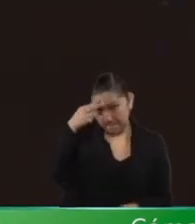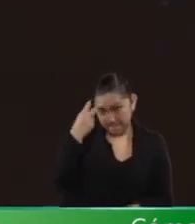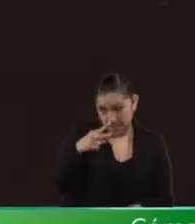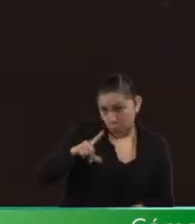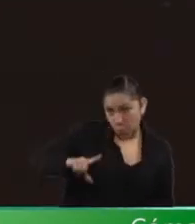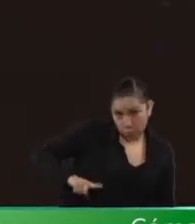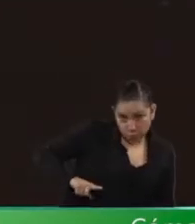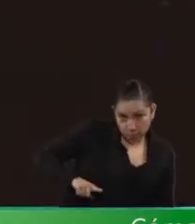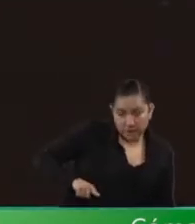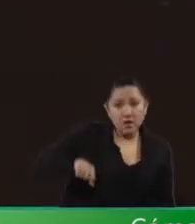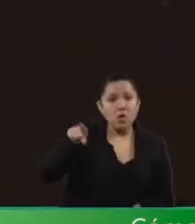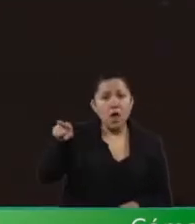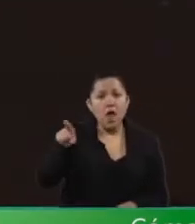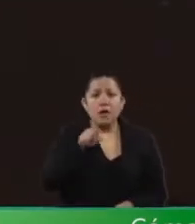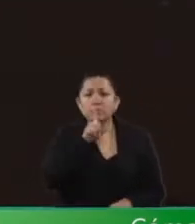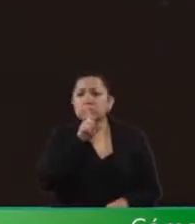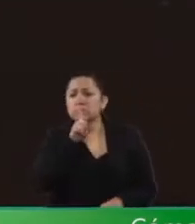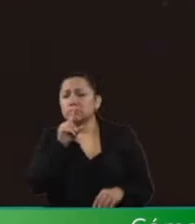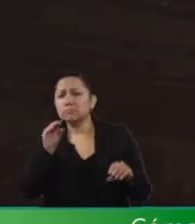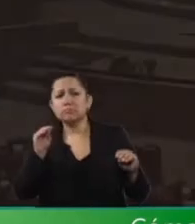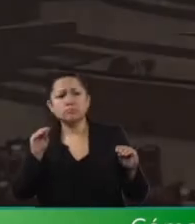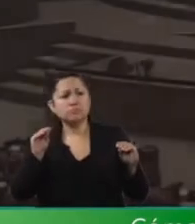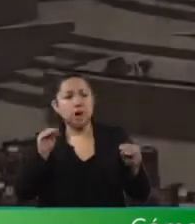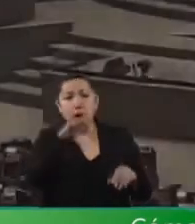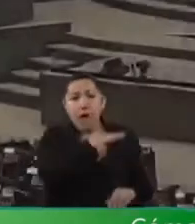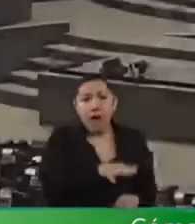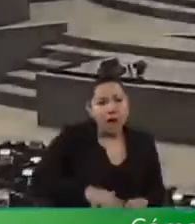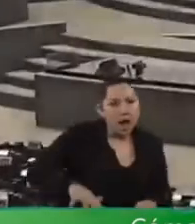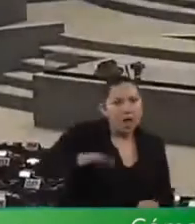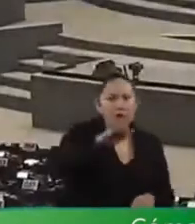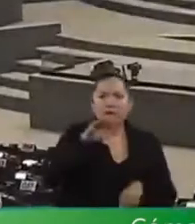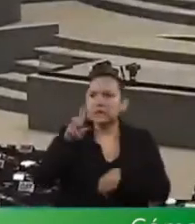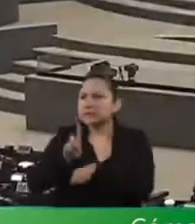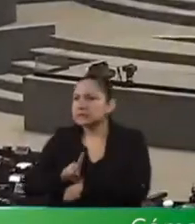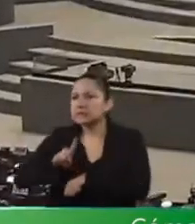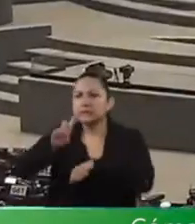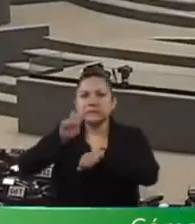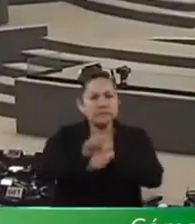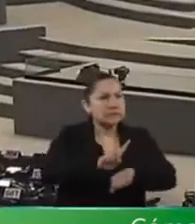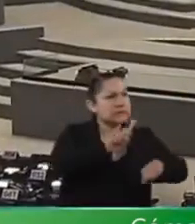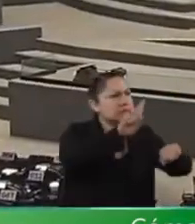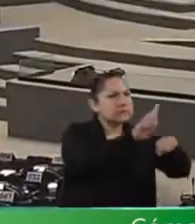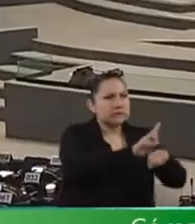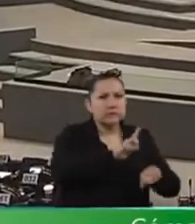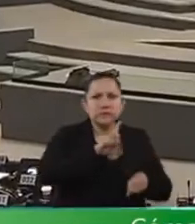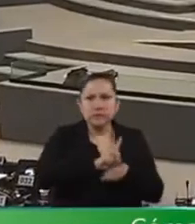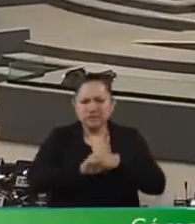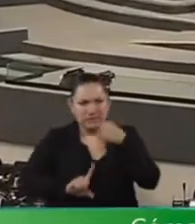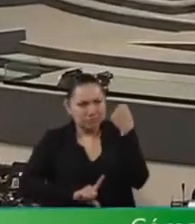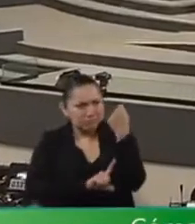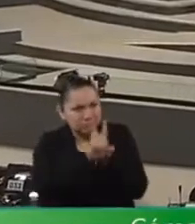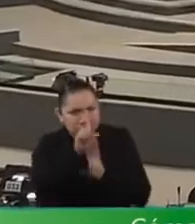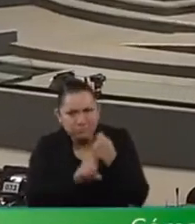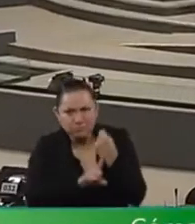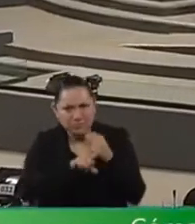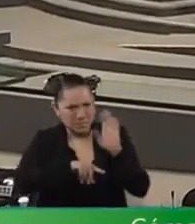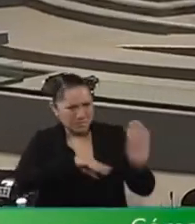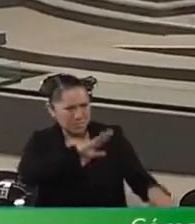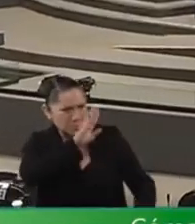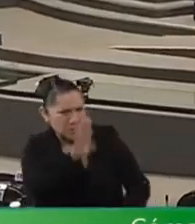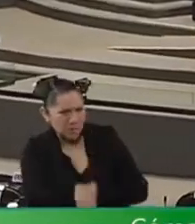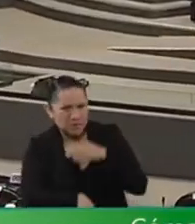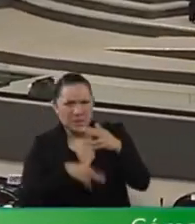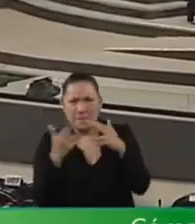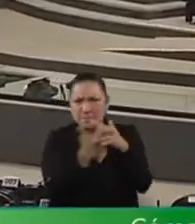nuestros días. Uno, ante el que cualquier persona que se diga no solamente decente, sino con